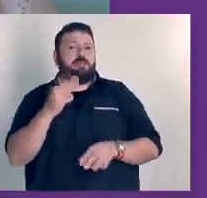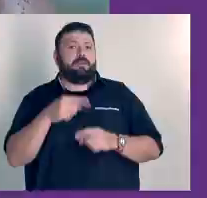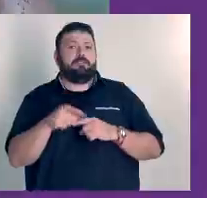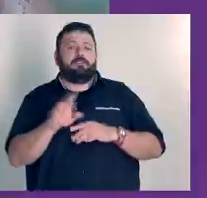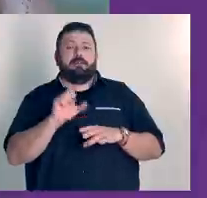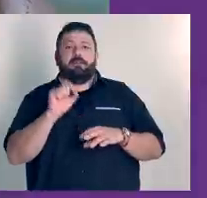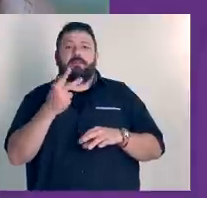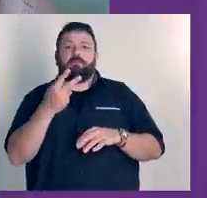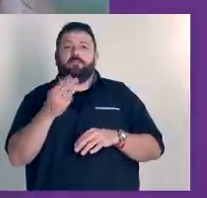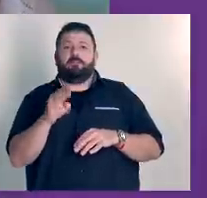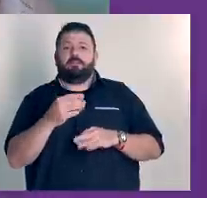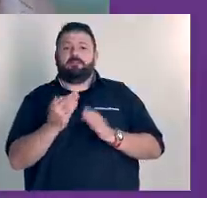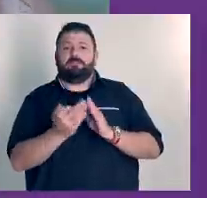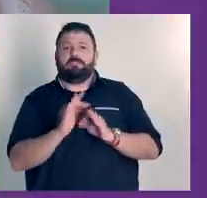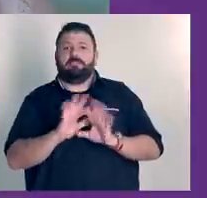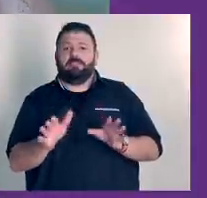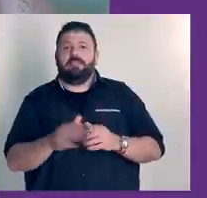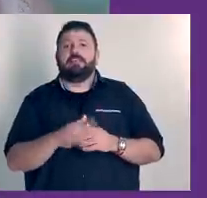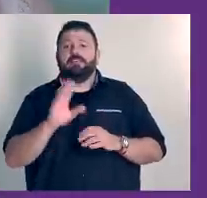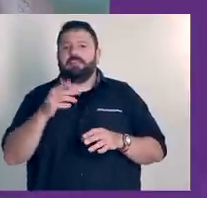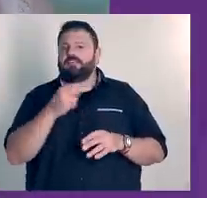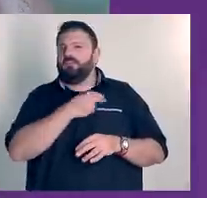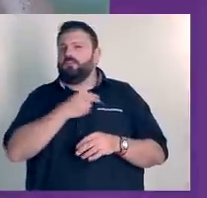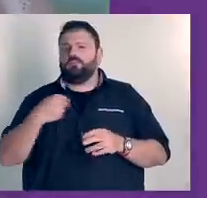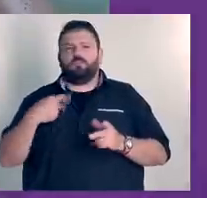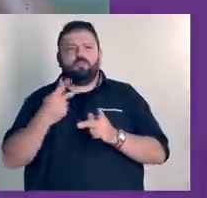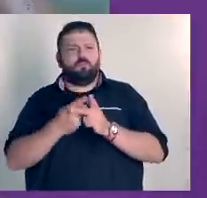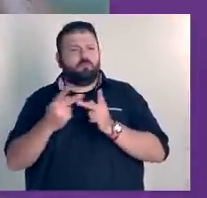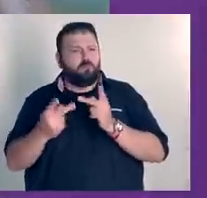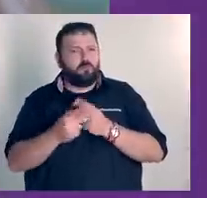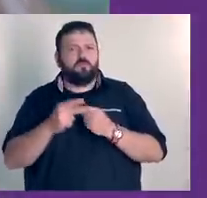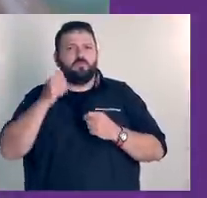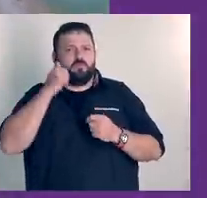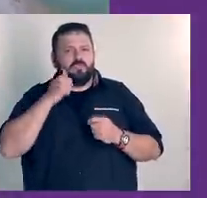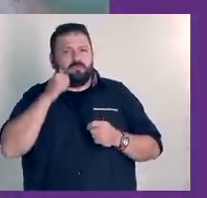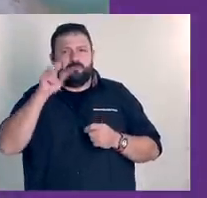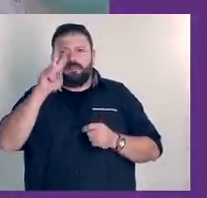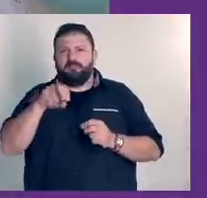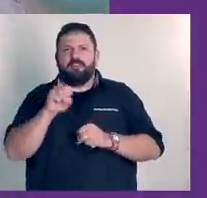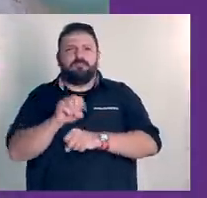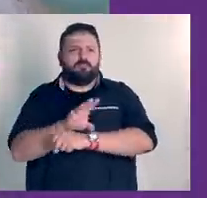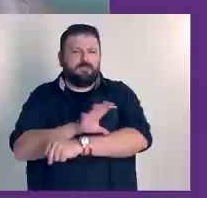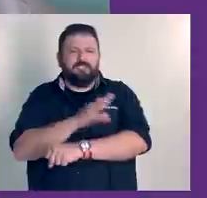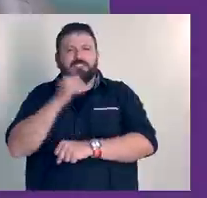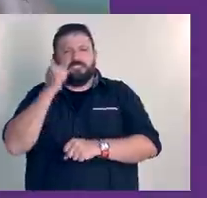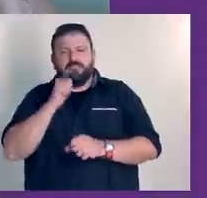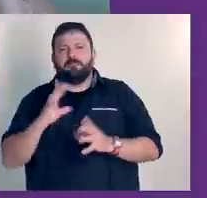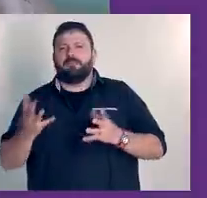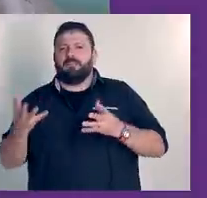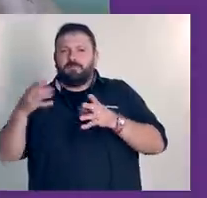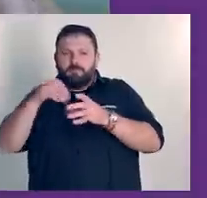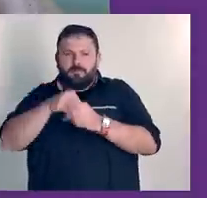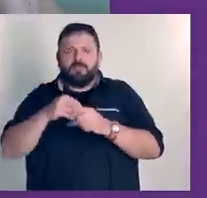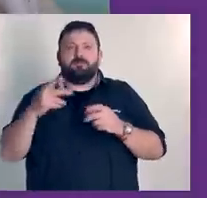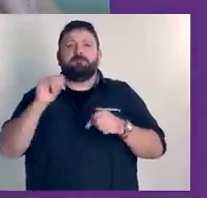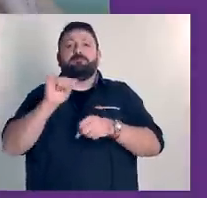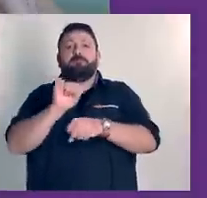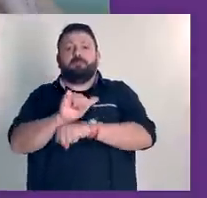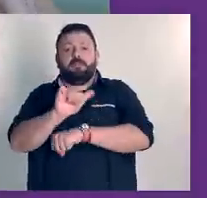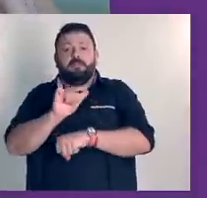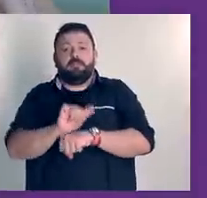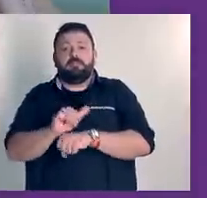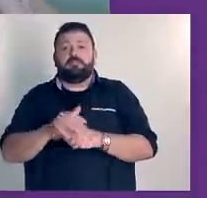esto, como siempre saben que les digo que los productos son una herramienta, entonces nos emociona muchísimo que se incorpore a Argentina.